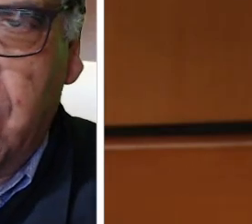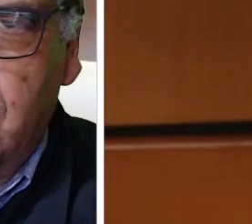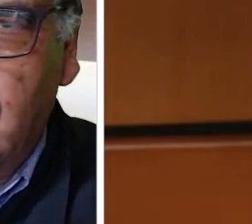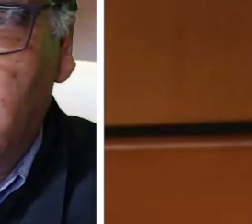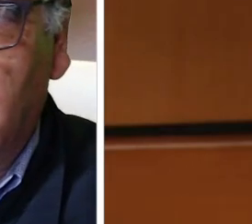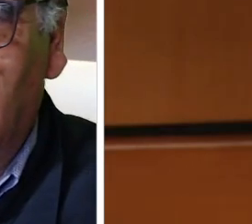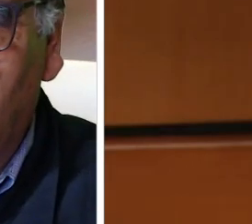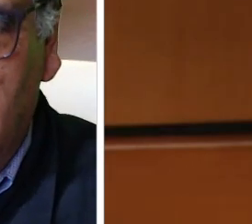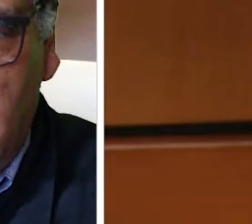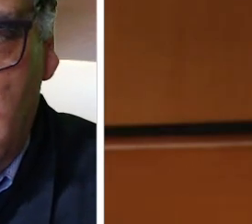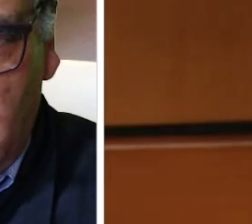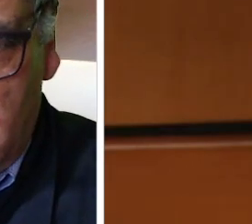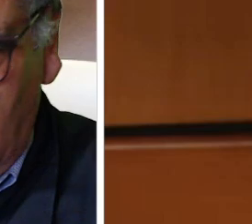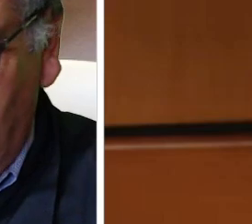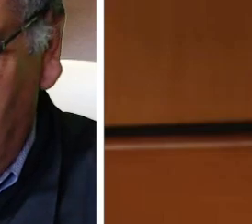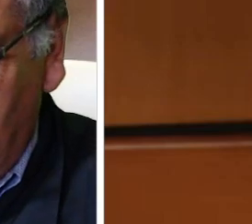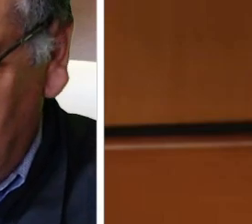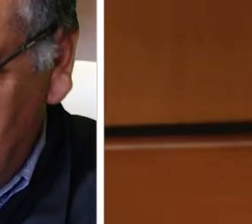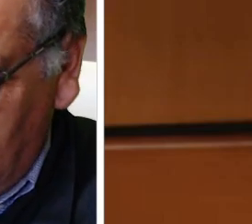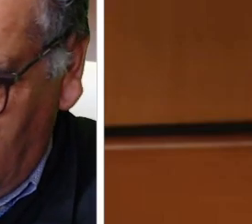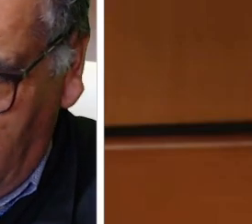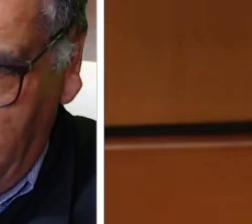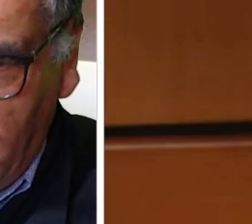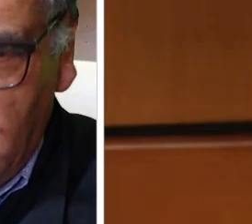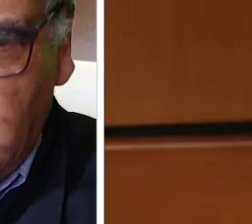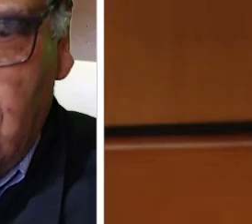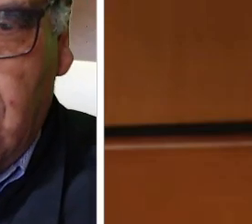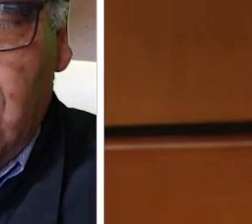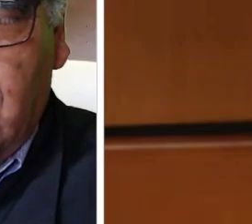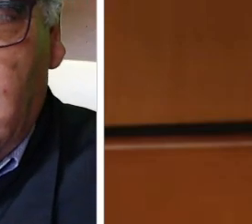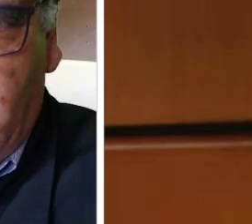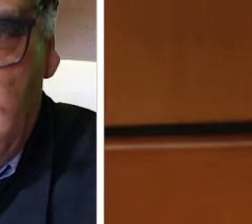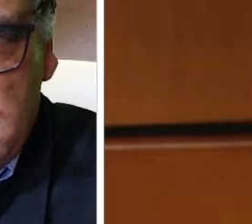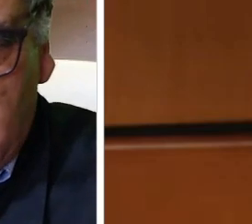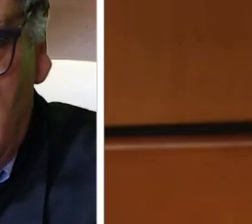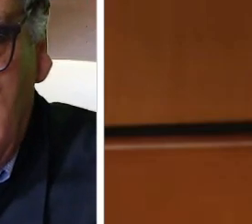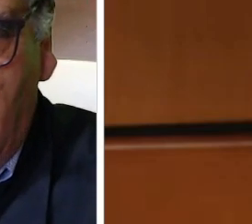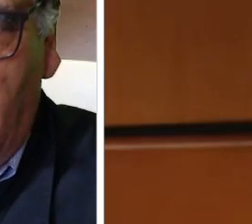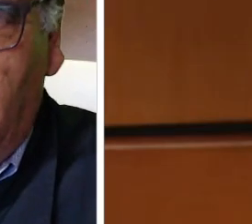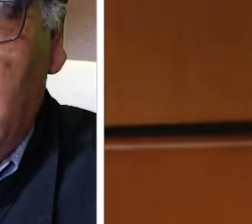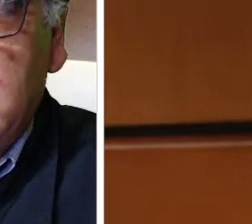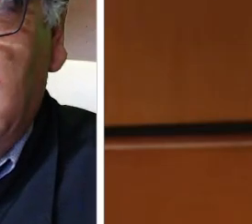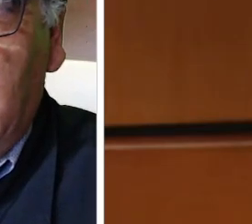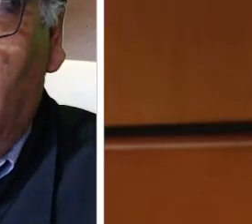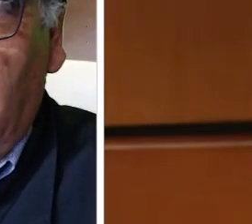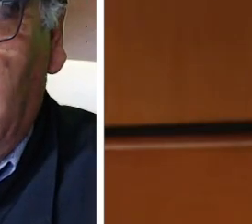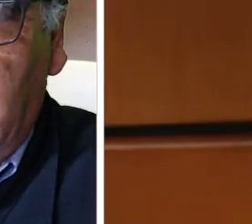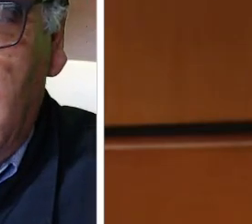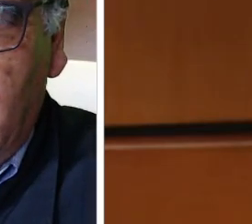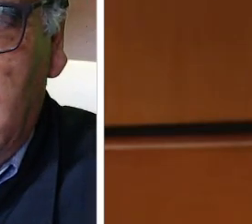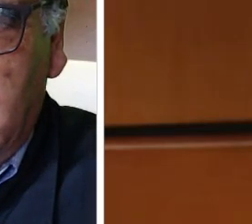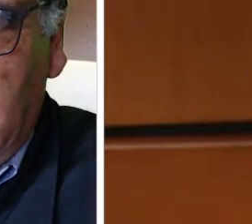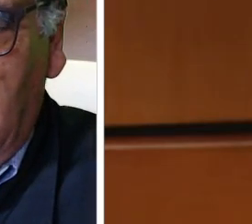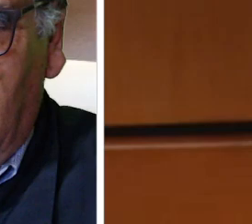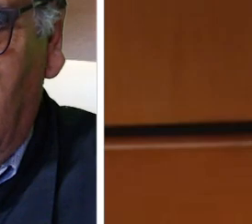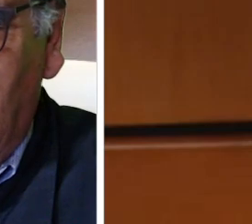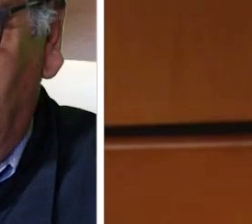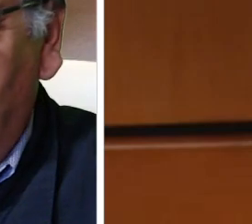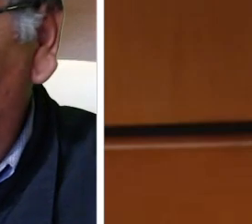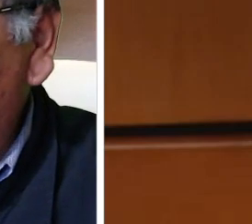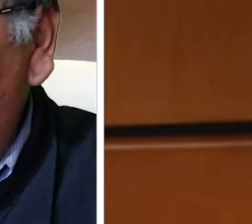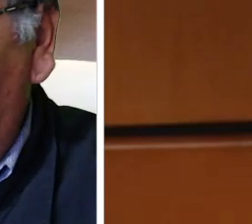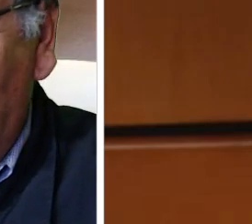próximo 1 de junio de 2025. Vamos a escuchar cómo el senador Riquelme de